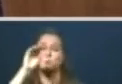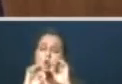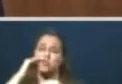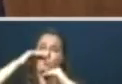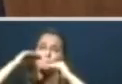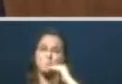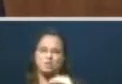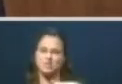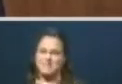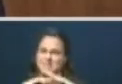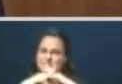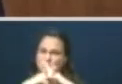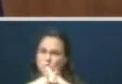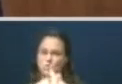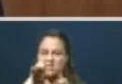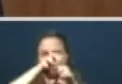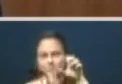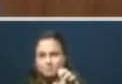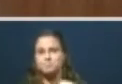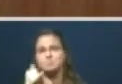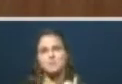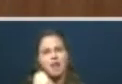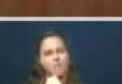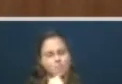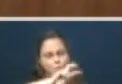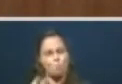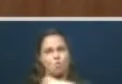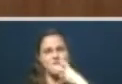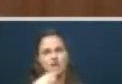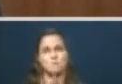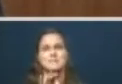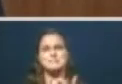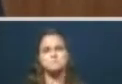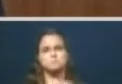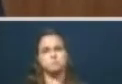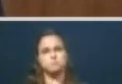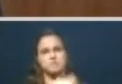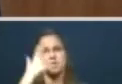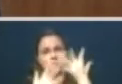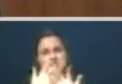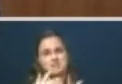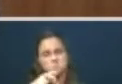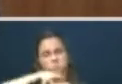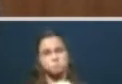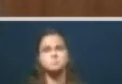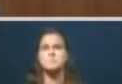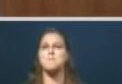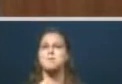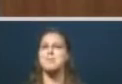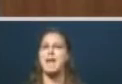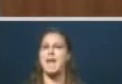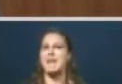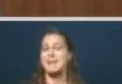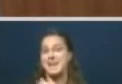servicios centrales de sanidad y de sacyl y estamos trabajando en una modificación de los servicios administrativos periféricos que contemple una